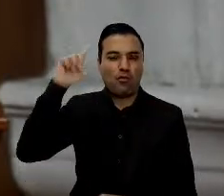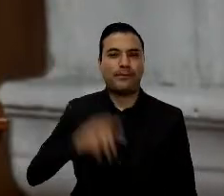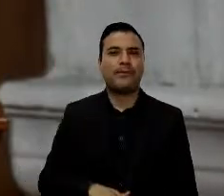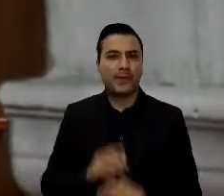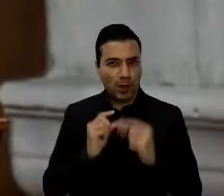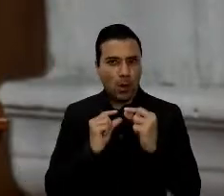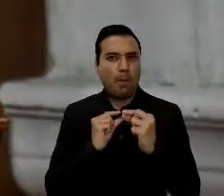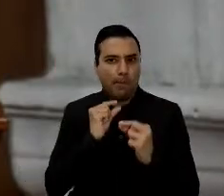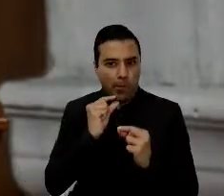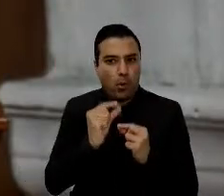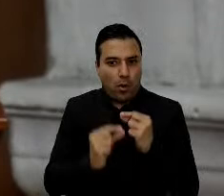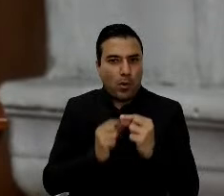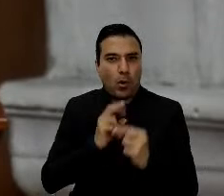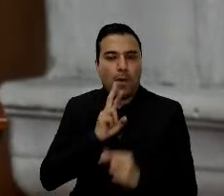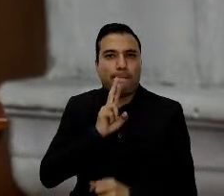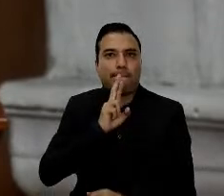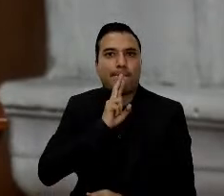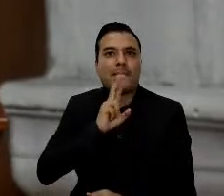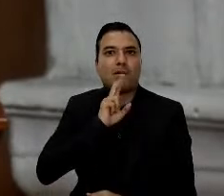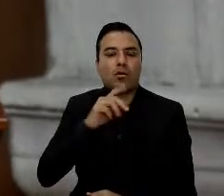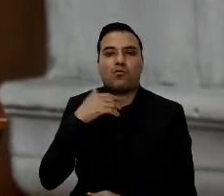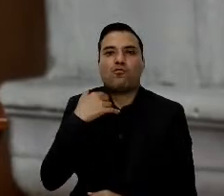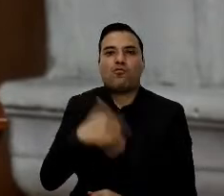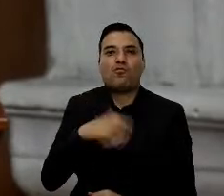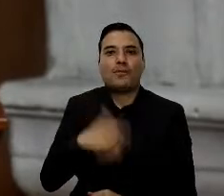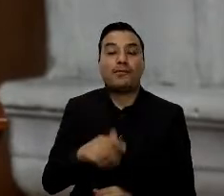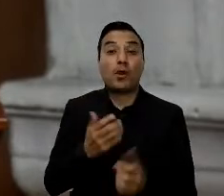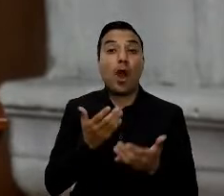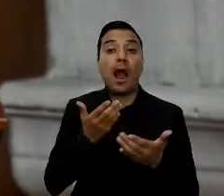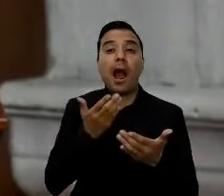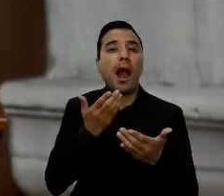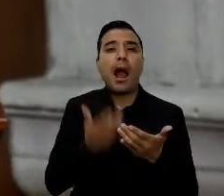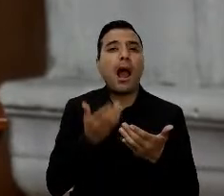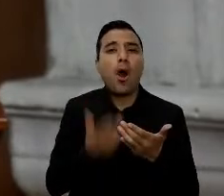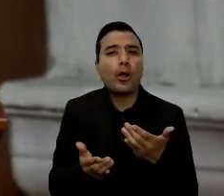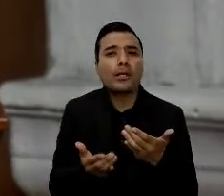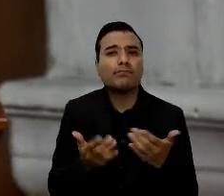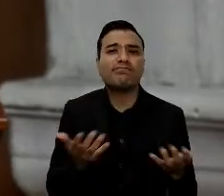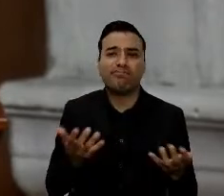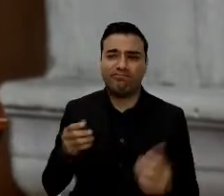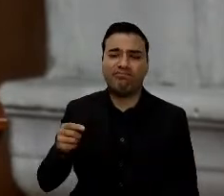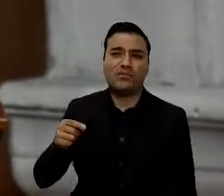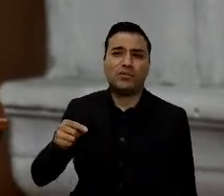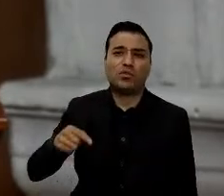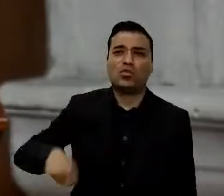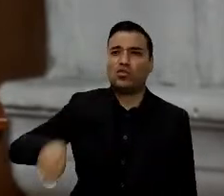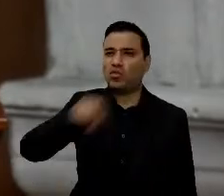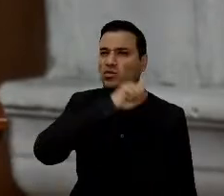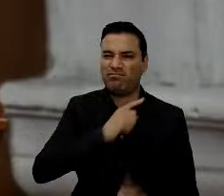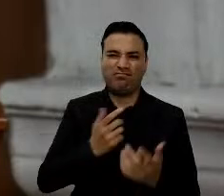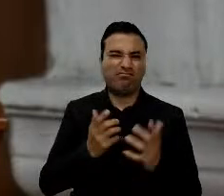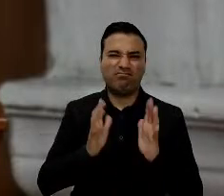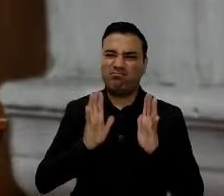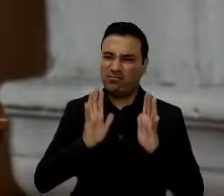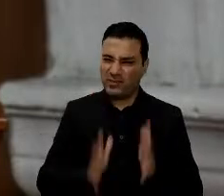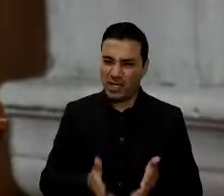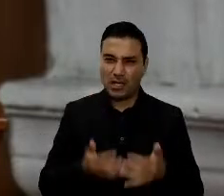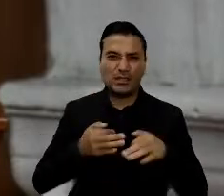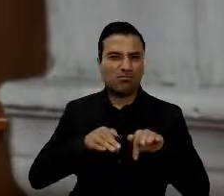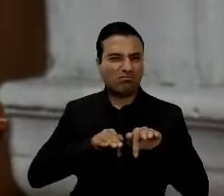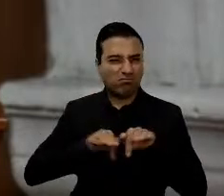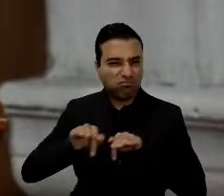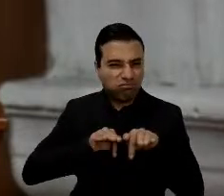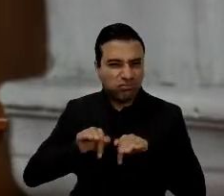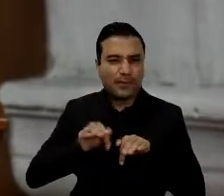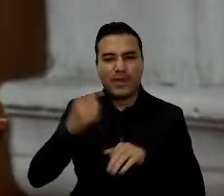poco a poco en este tema conyuntural el día de hoy con muestras claras Y justificadas por méritos propios en diferentes sectores